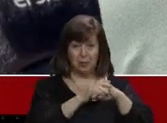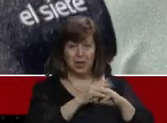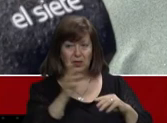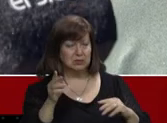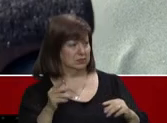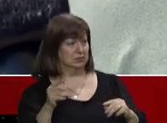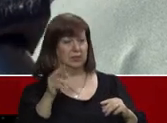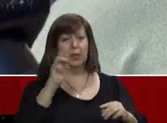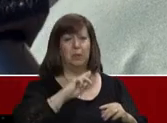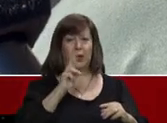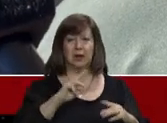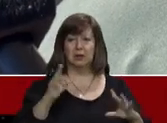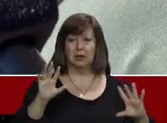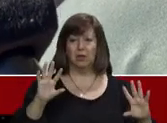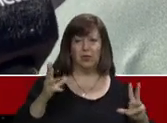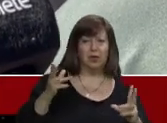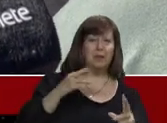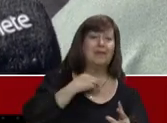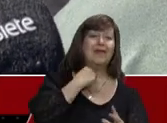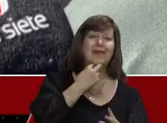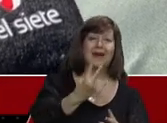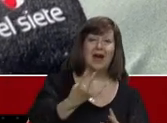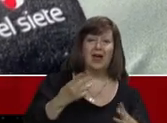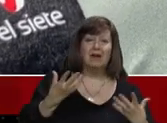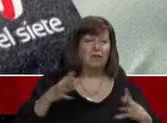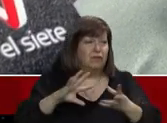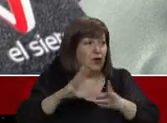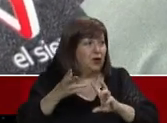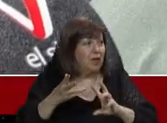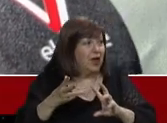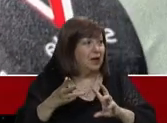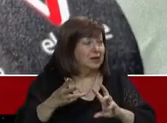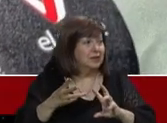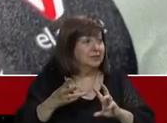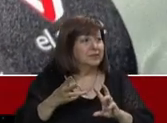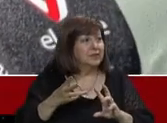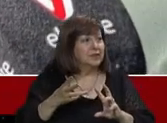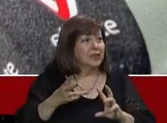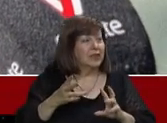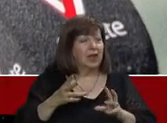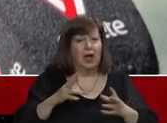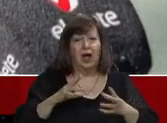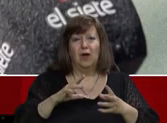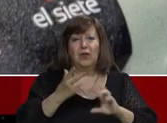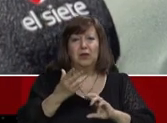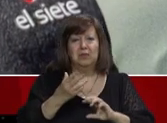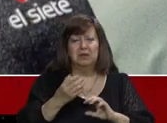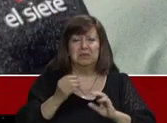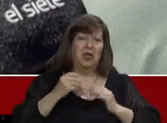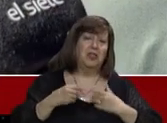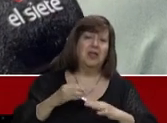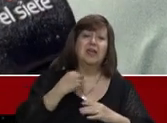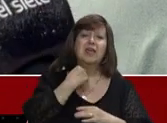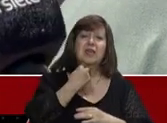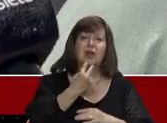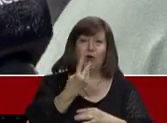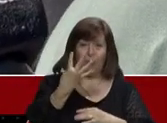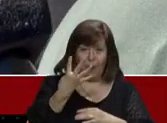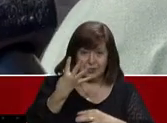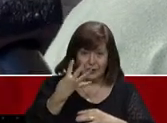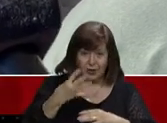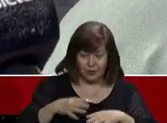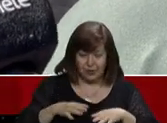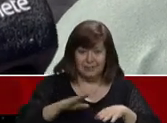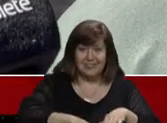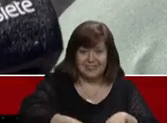que ella tiene una forma de dejar dejar cuatro hijos dejar cuatro hijos